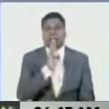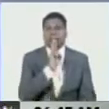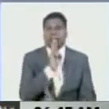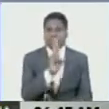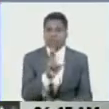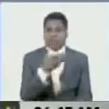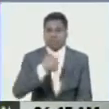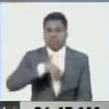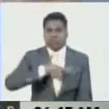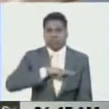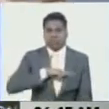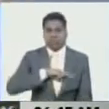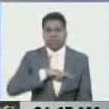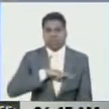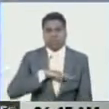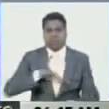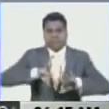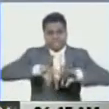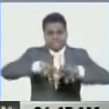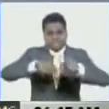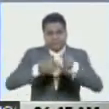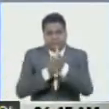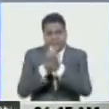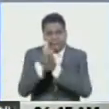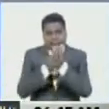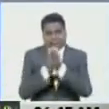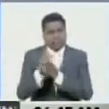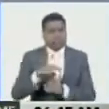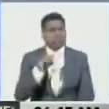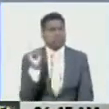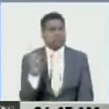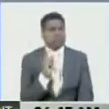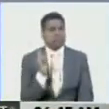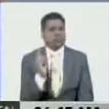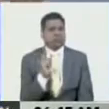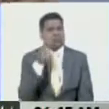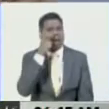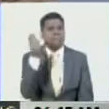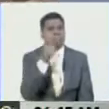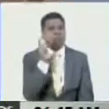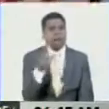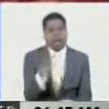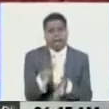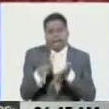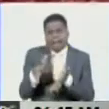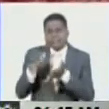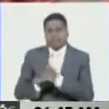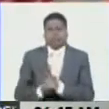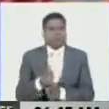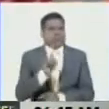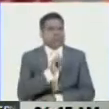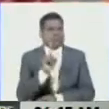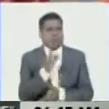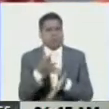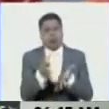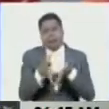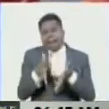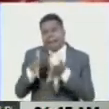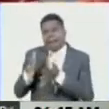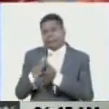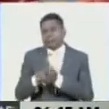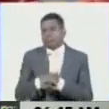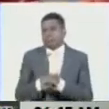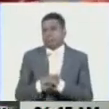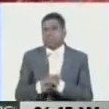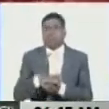nuestra al contrabando, que no es sencillamente en búsqueda de ganancias, sino algo perfectamente diseñado. Buscan ganancias, así como